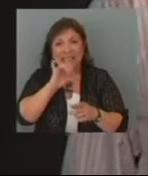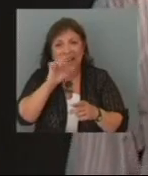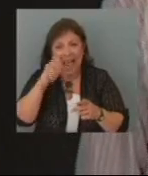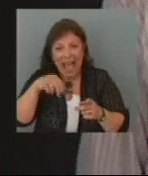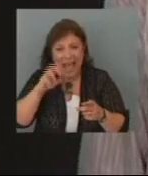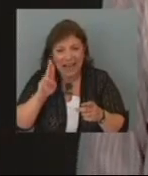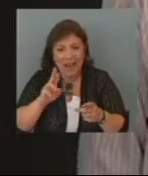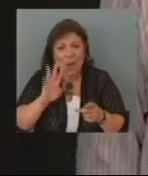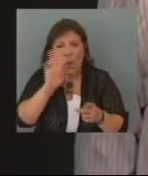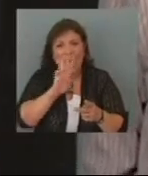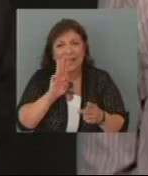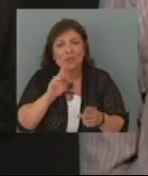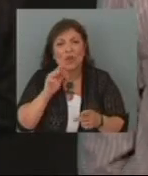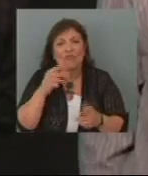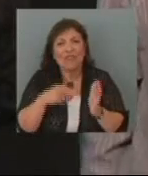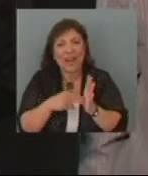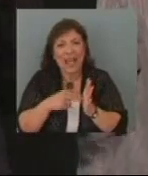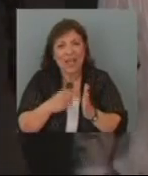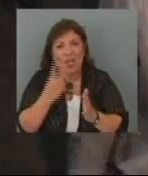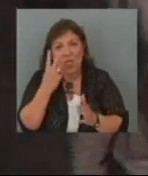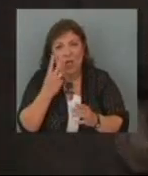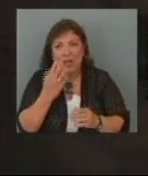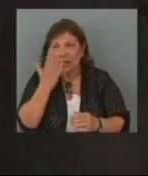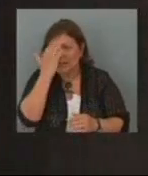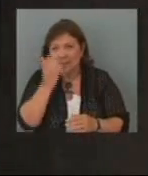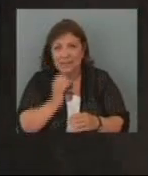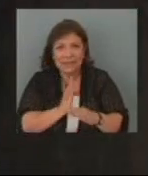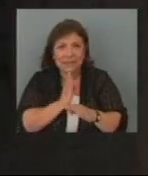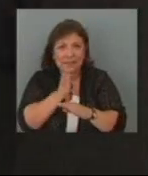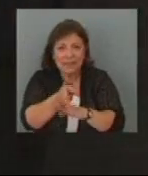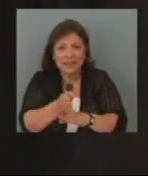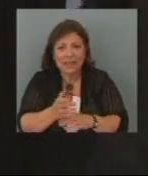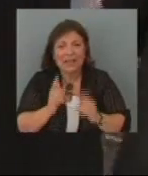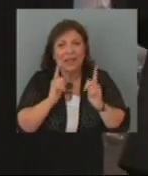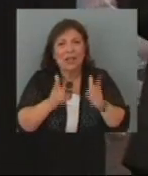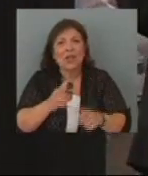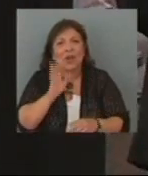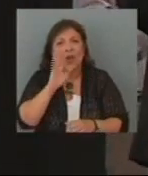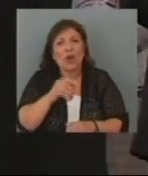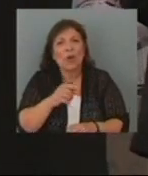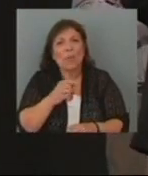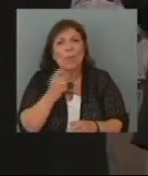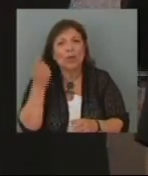Washington Fernández, los dos policías que acudieron al primer llamado el día del asalto del Correo Depósito.